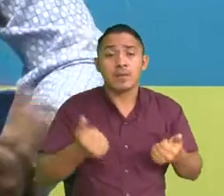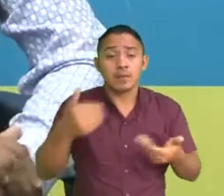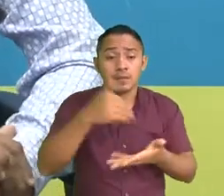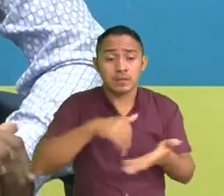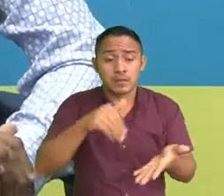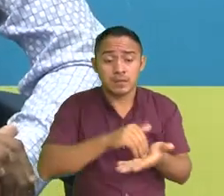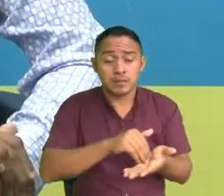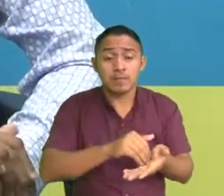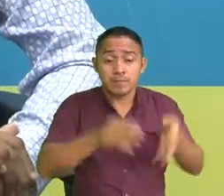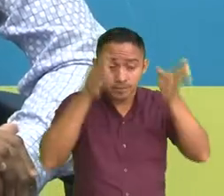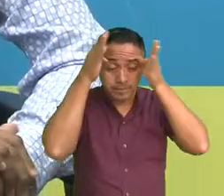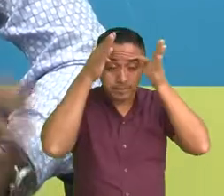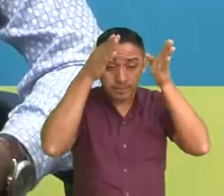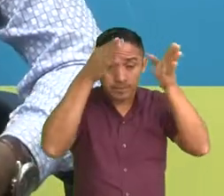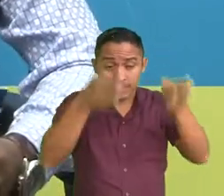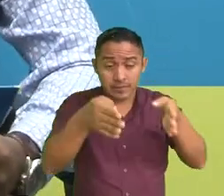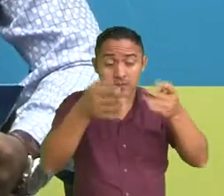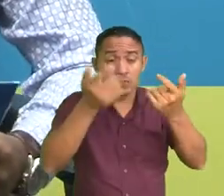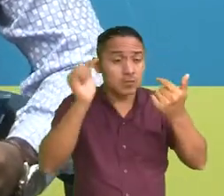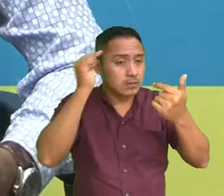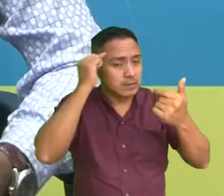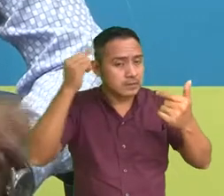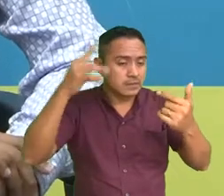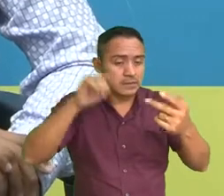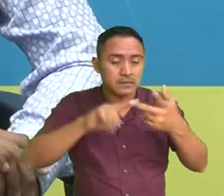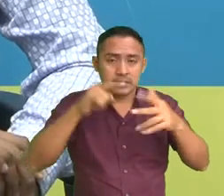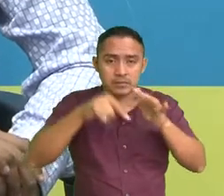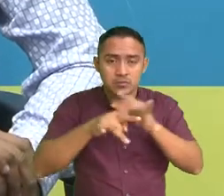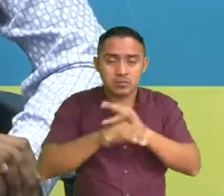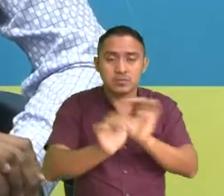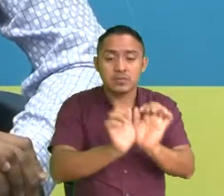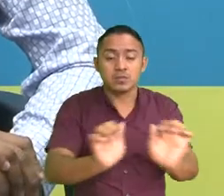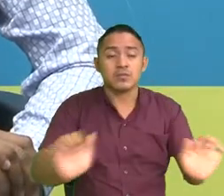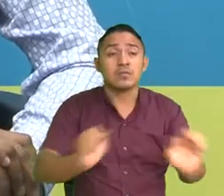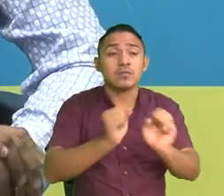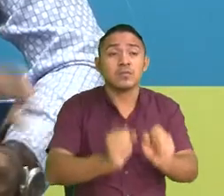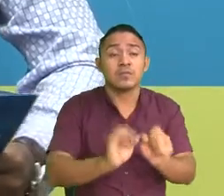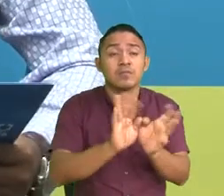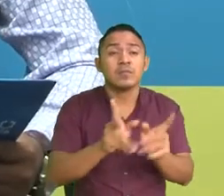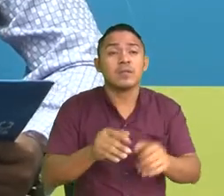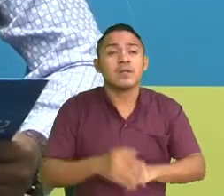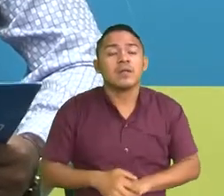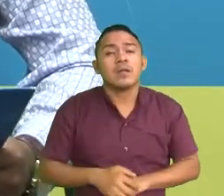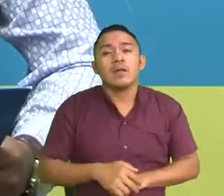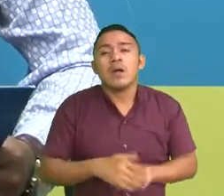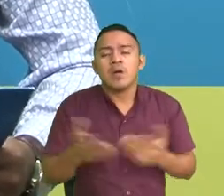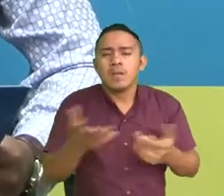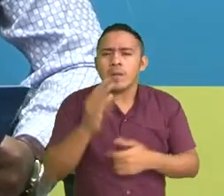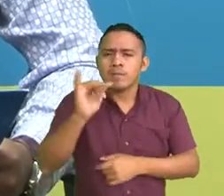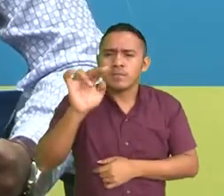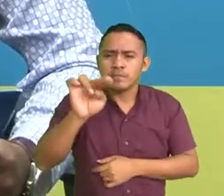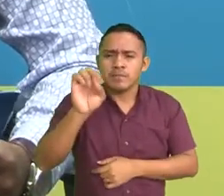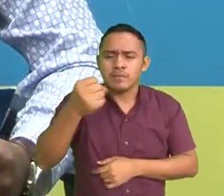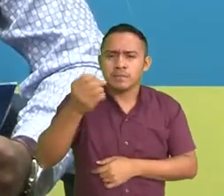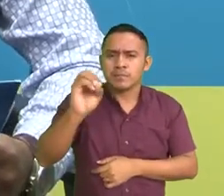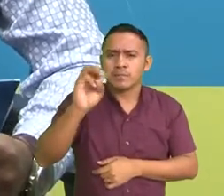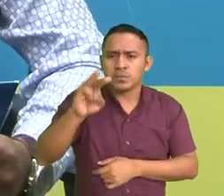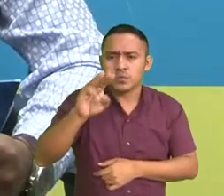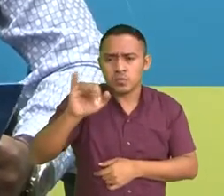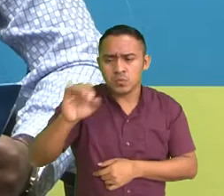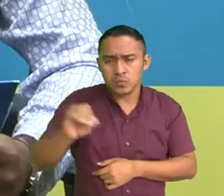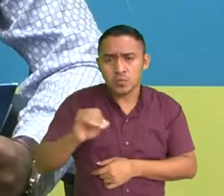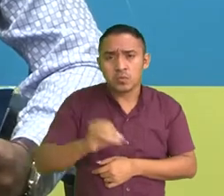psicológica de nuestros niños y nuestras niñas. El tema de hoy, vamos a estar hablando sobre el insomnio en los adolescentes,